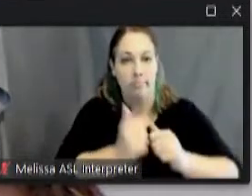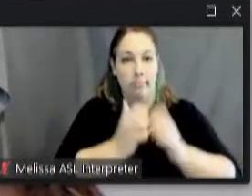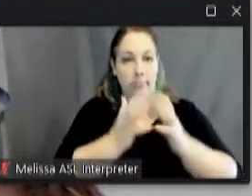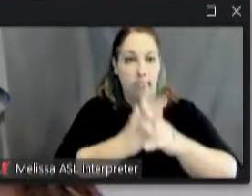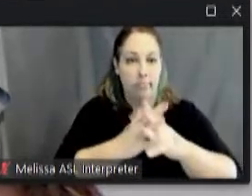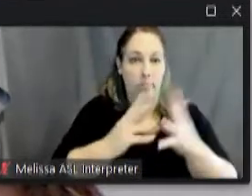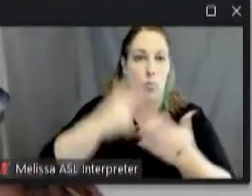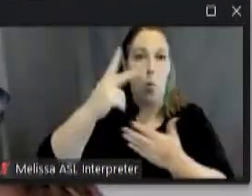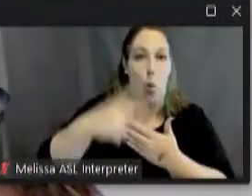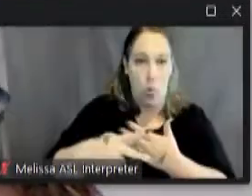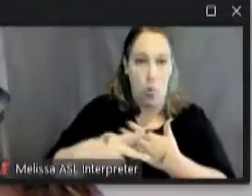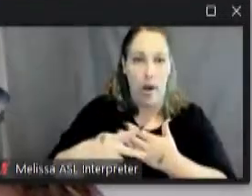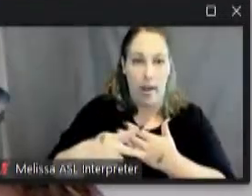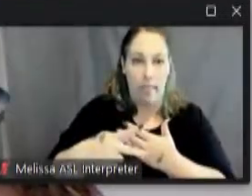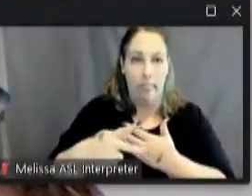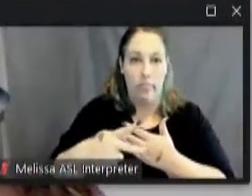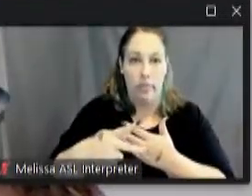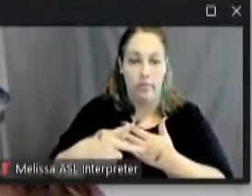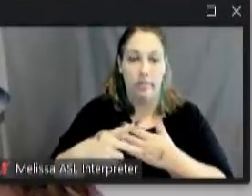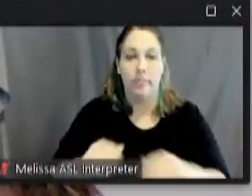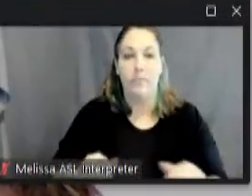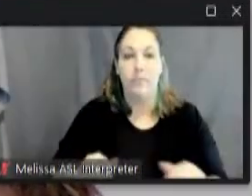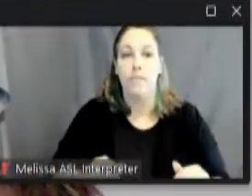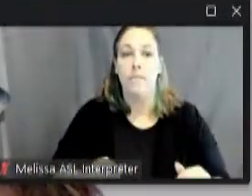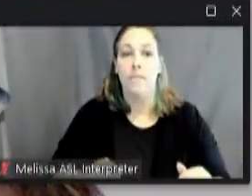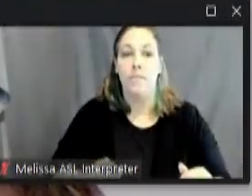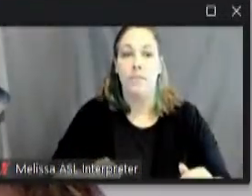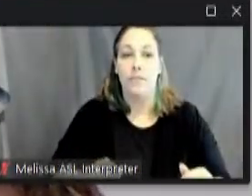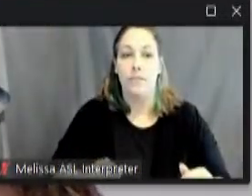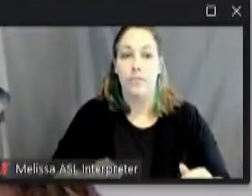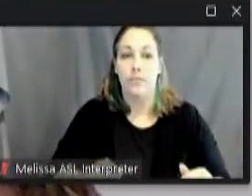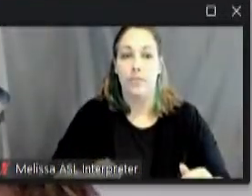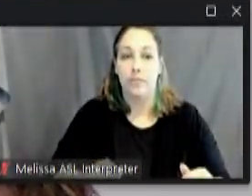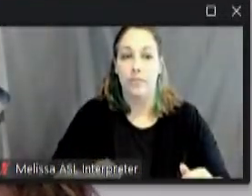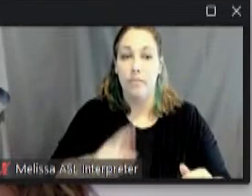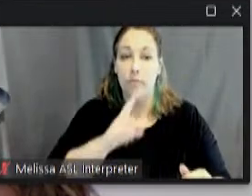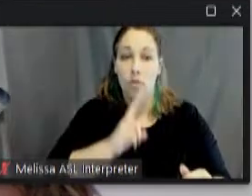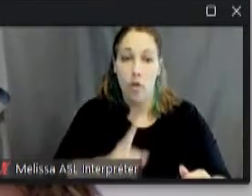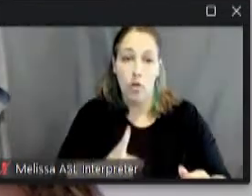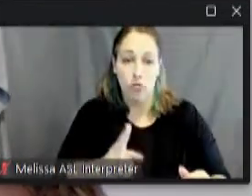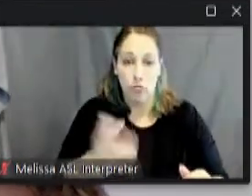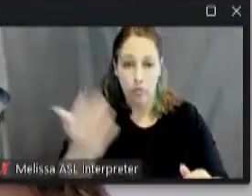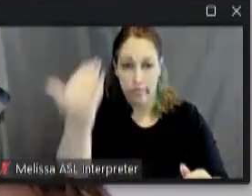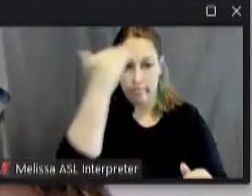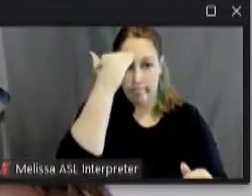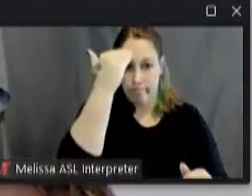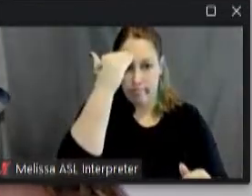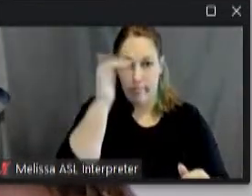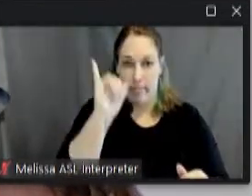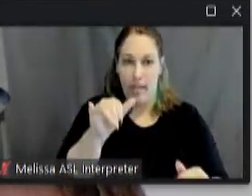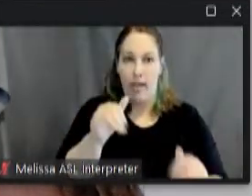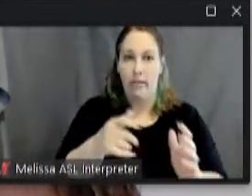Honduras reconoce la obligación de proteger los derechos de los niños y de las niñas en sus artículos